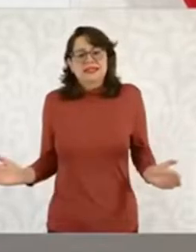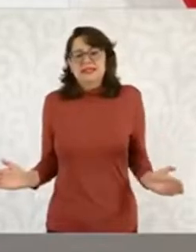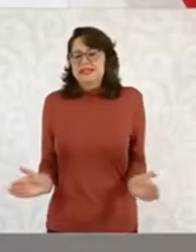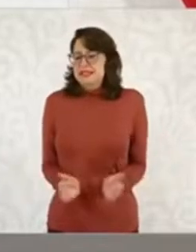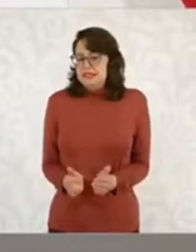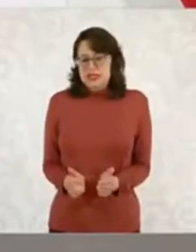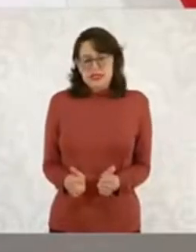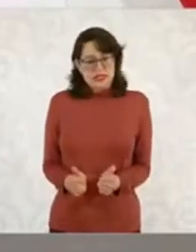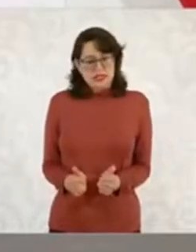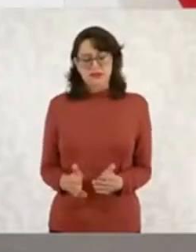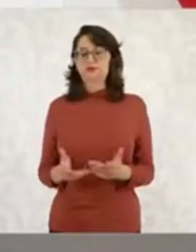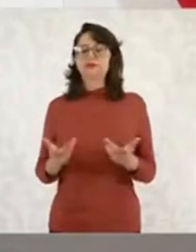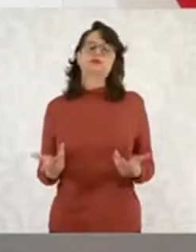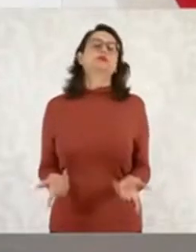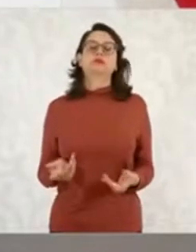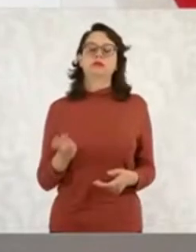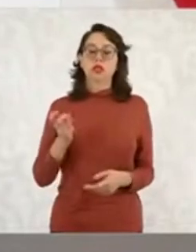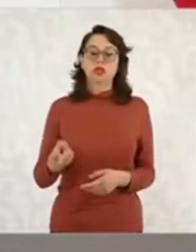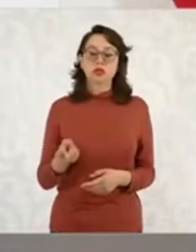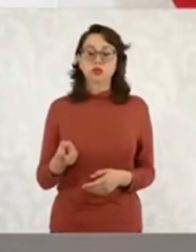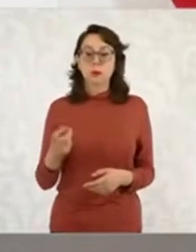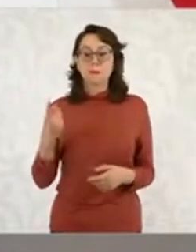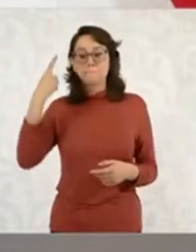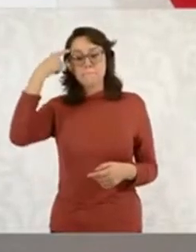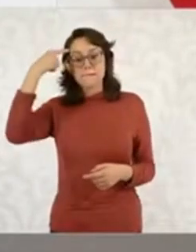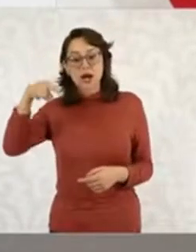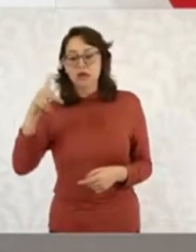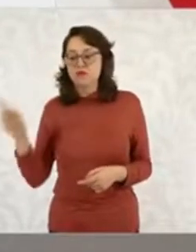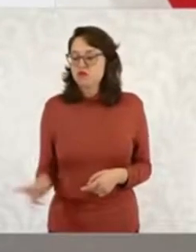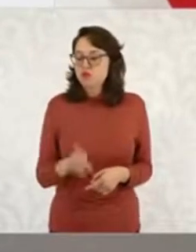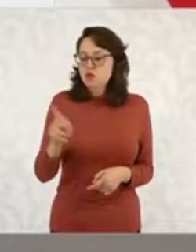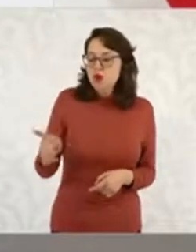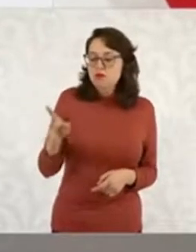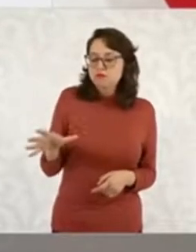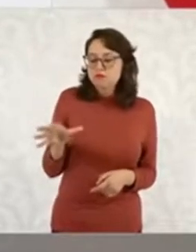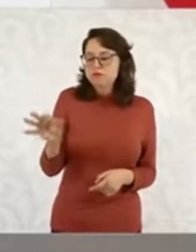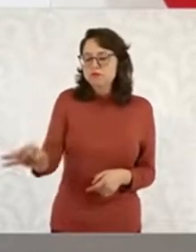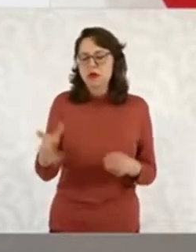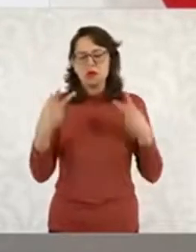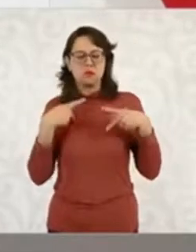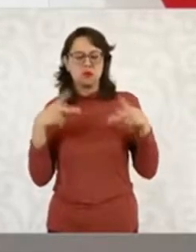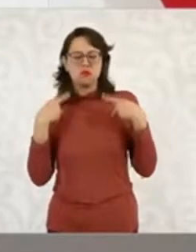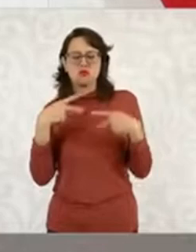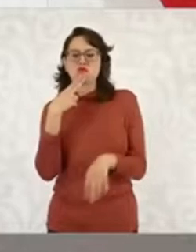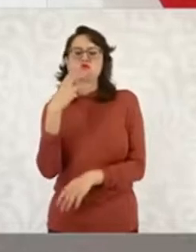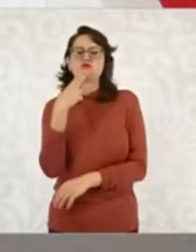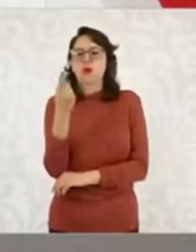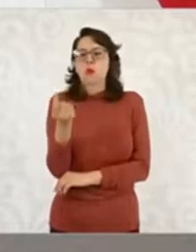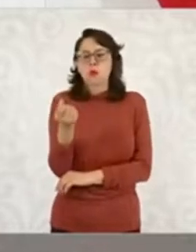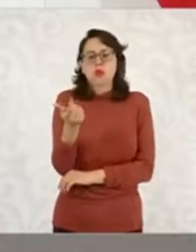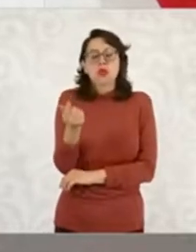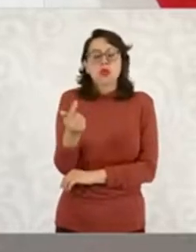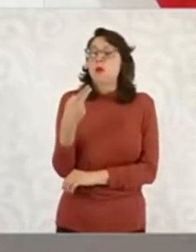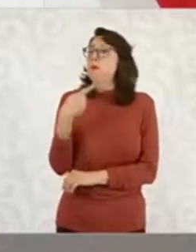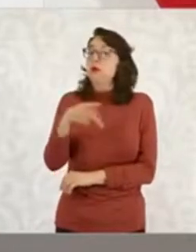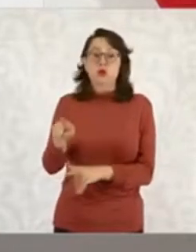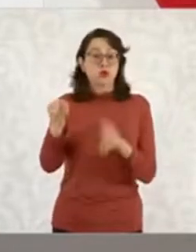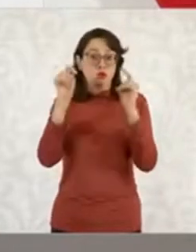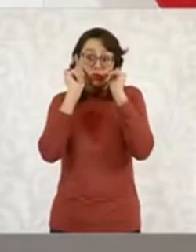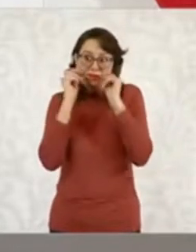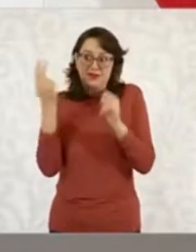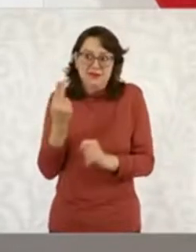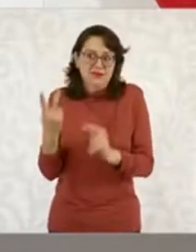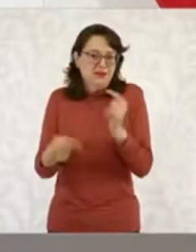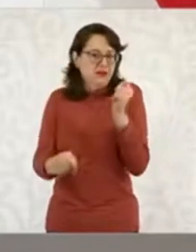también llamamos paraderos, que son precisamente en poblaciones pequeñas donde no esperamos que sea mucha la demanda cotidiana, pero que la conectividad es necesaria